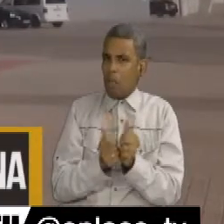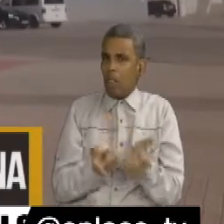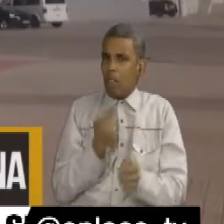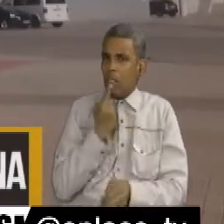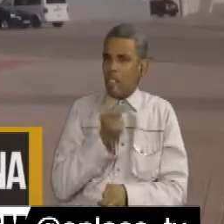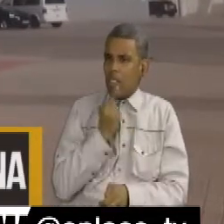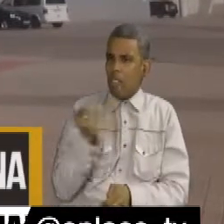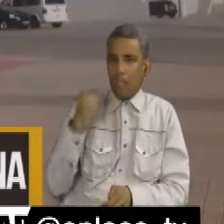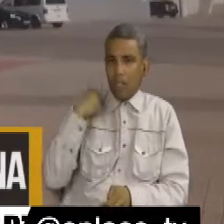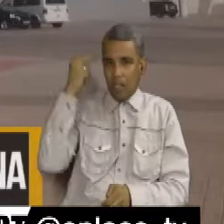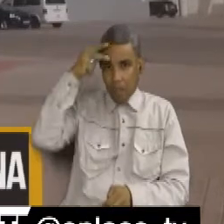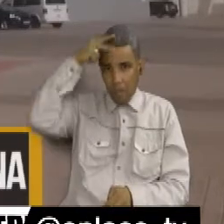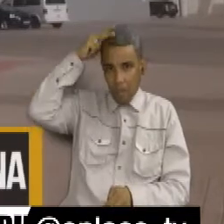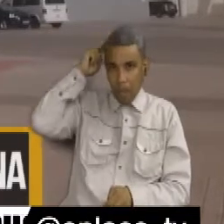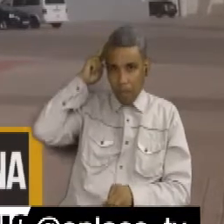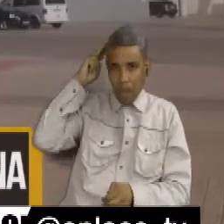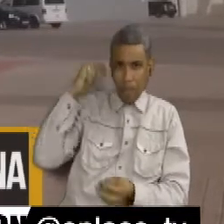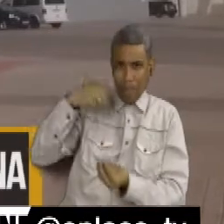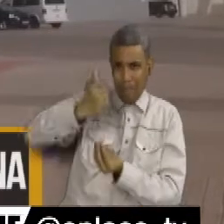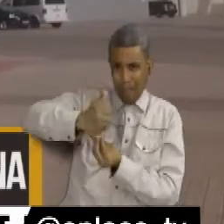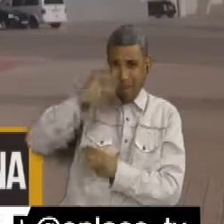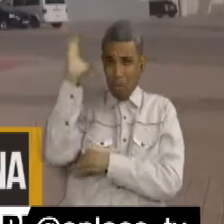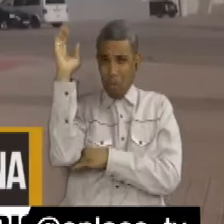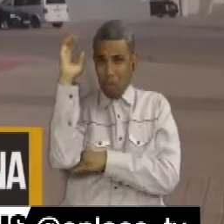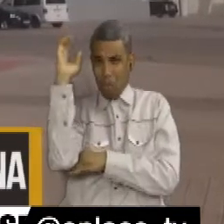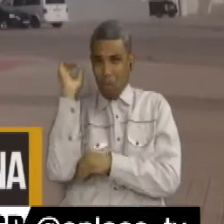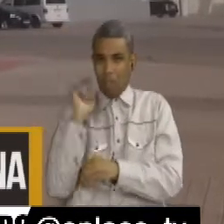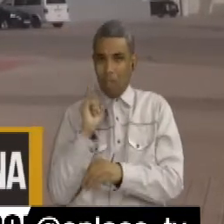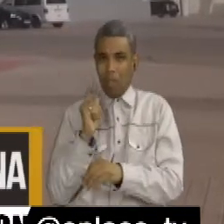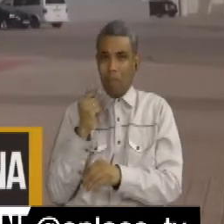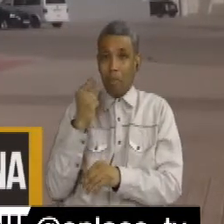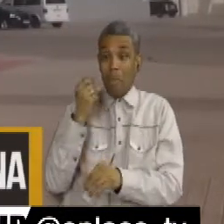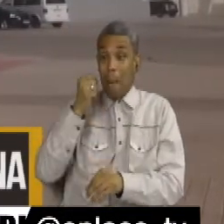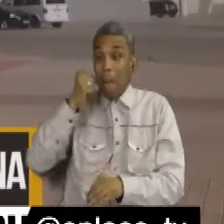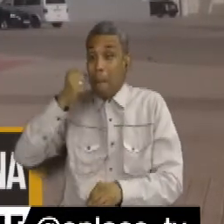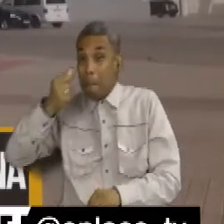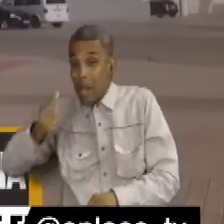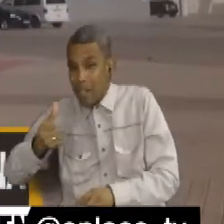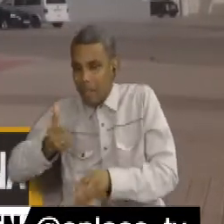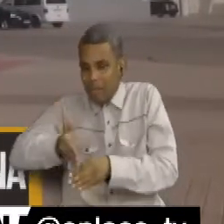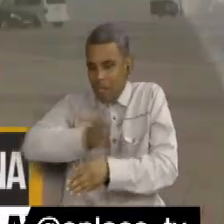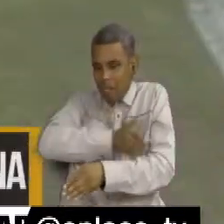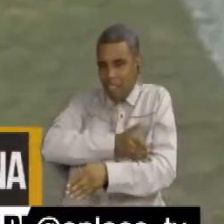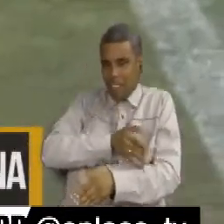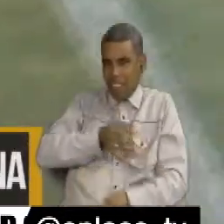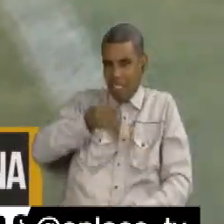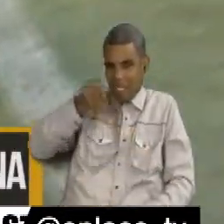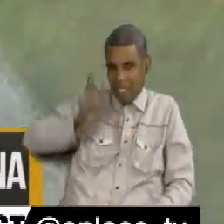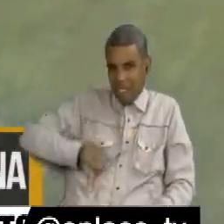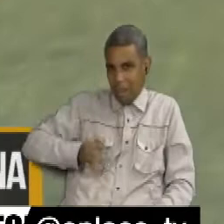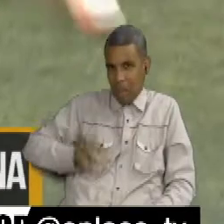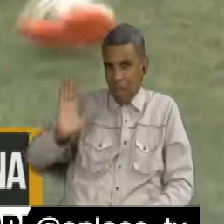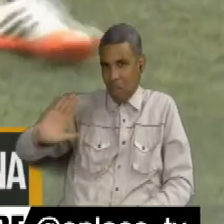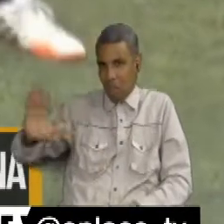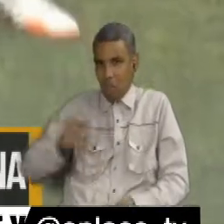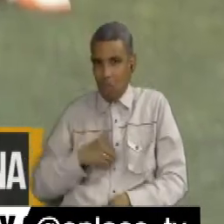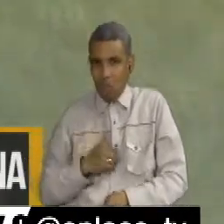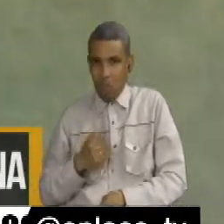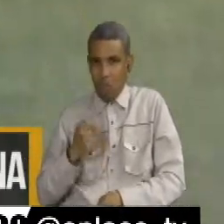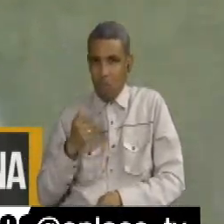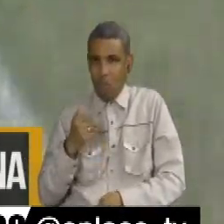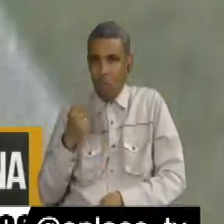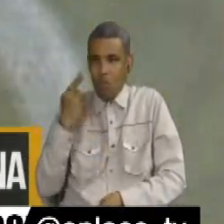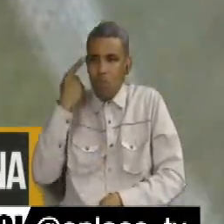rueda de prensa, en conferencia. Como es costumbre, un día antes del partido lo hace, habla con los medios de comunicación y en